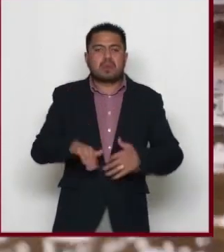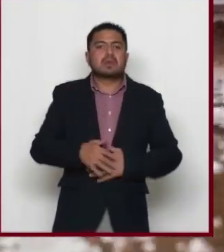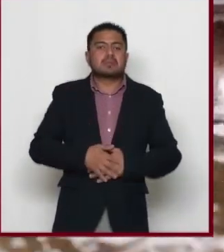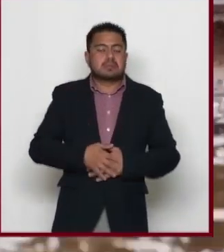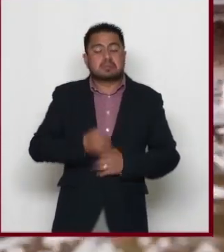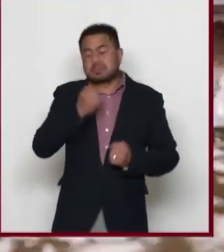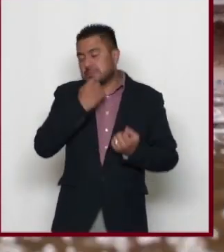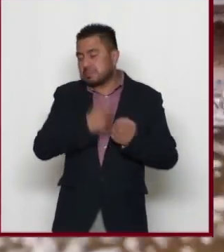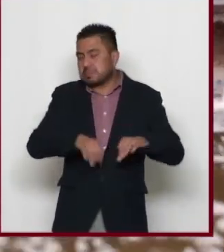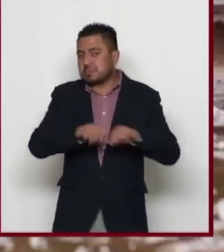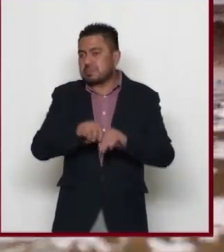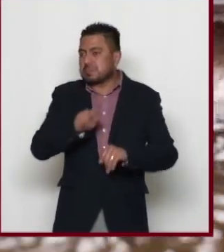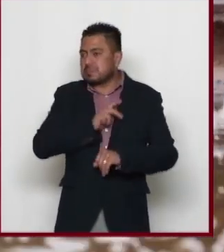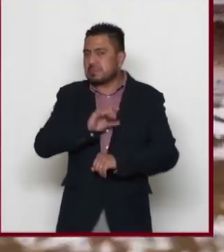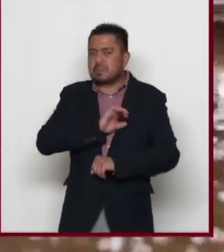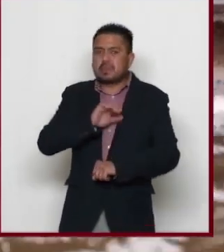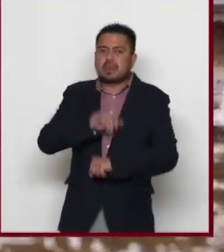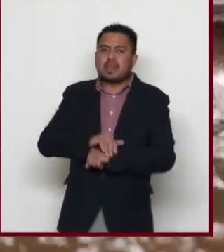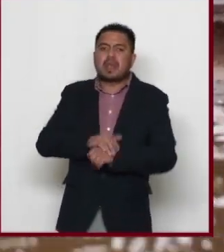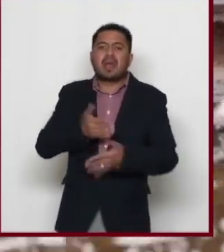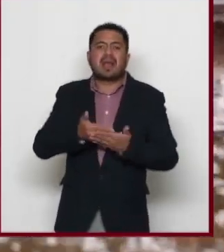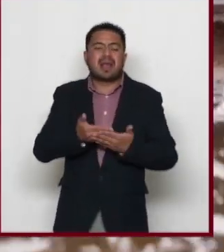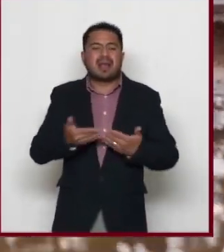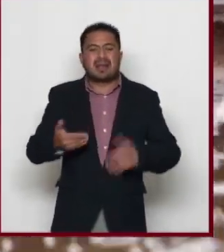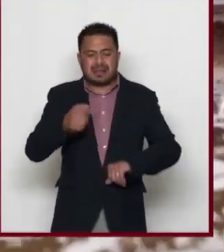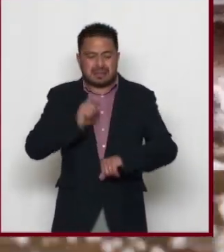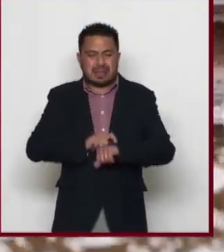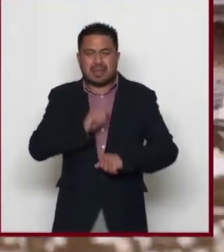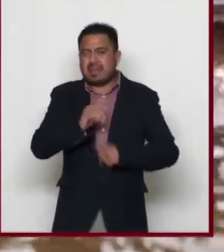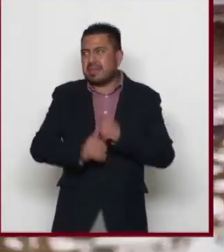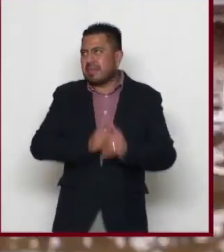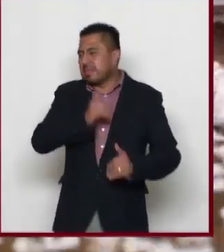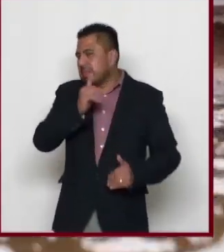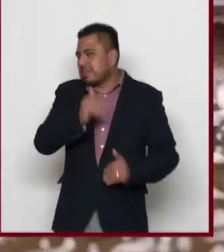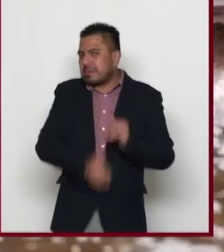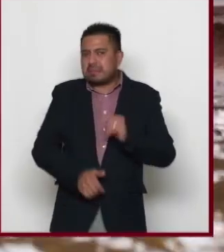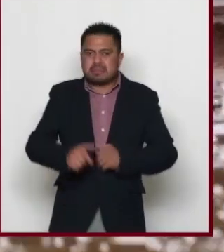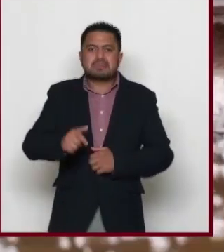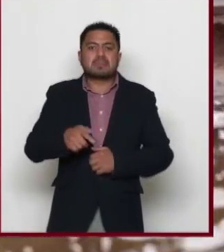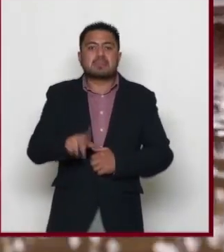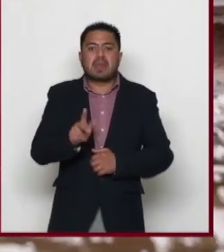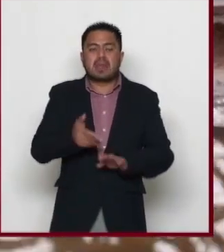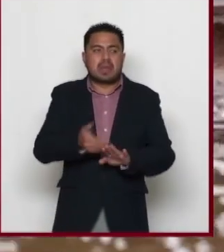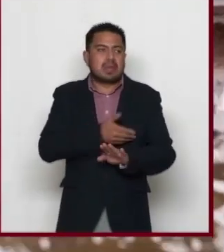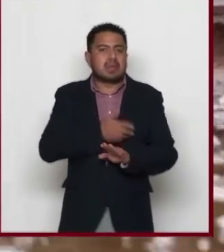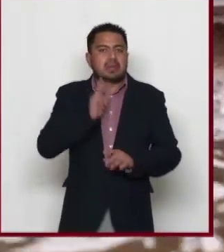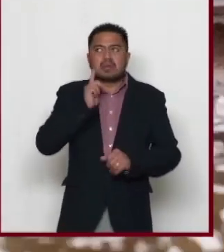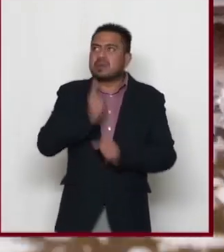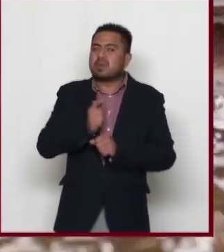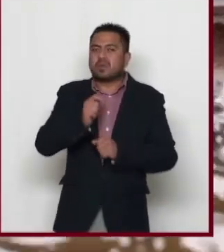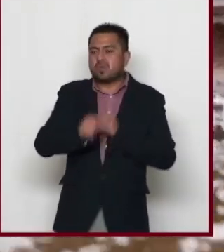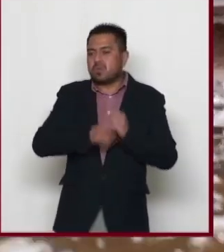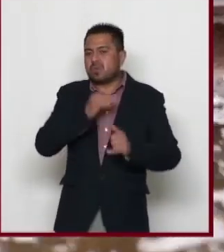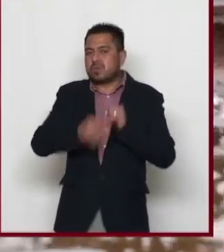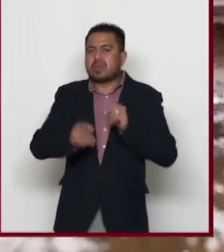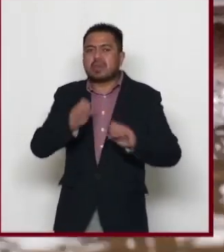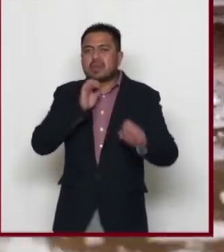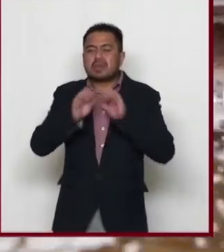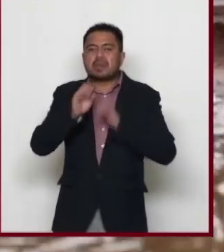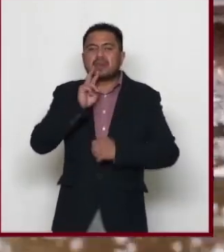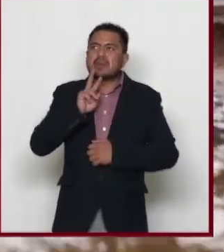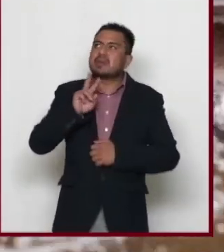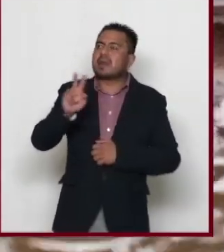¿Cazadores de exoplanetas? ¡Qué maravilla! Elemental, mi buen amigo. Desafortunadamente el tiempo se nos está